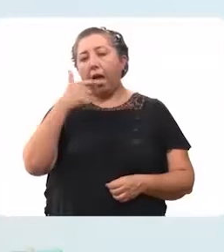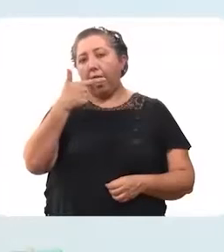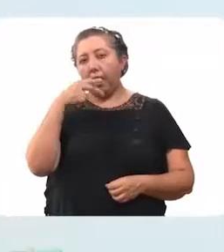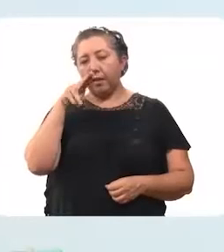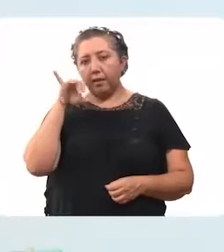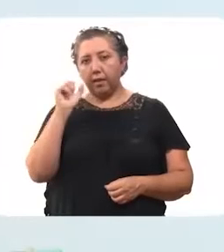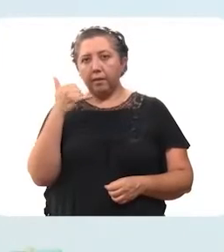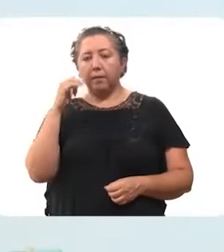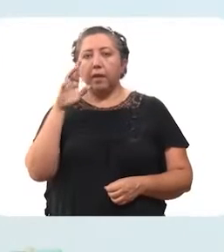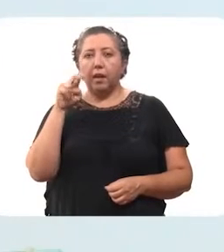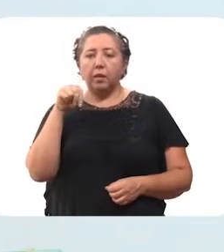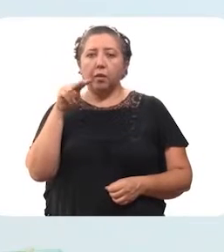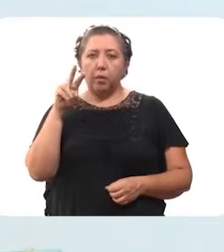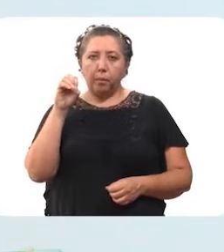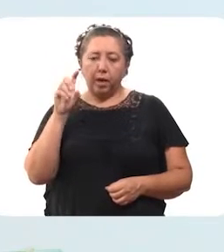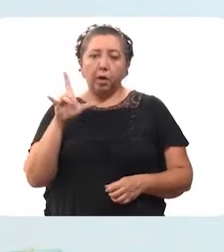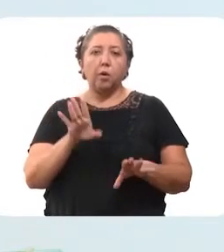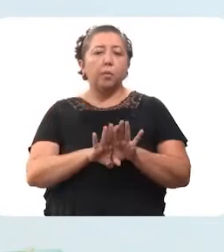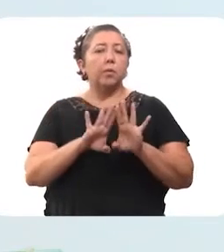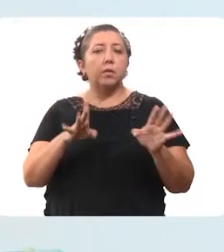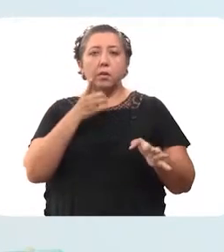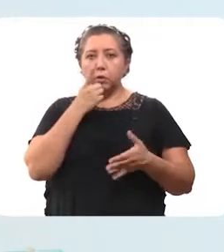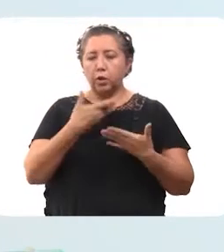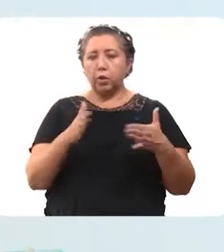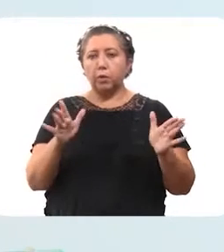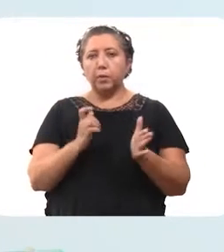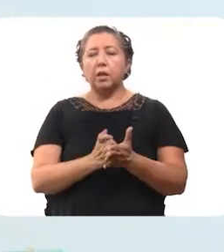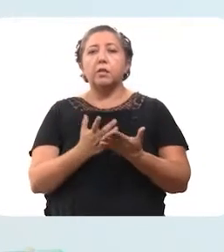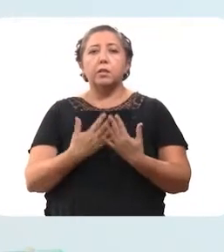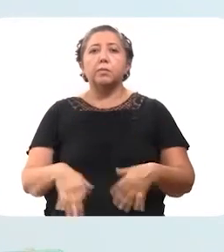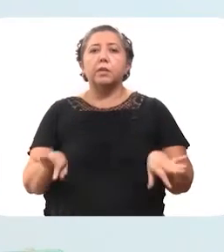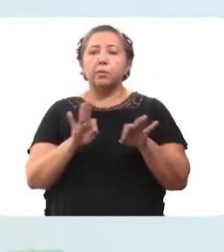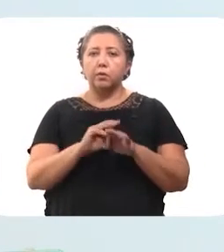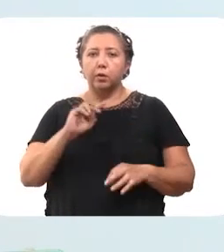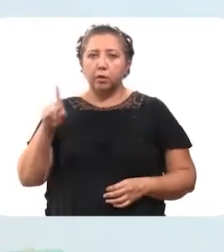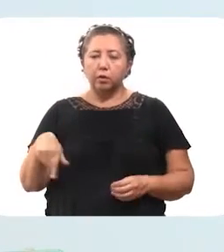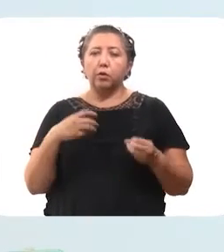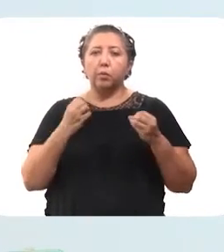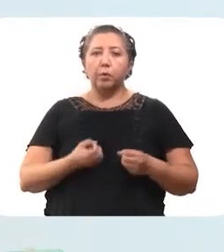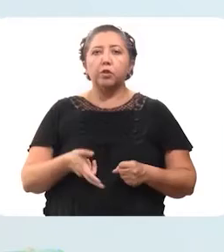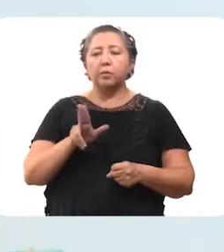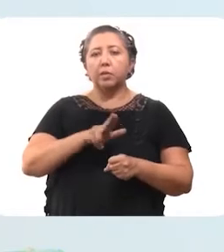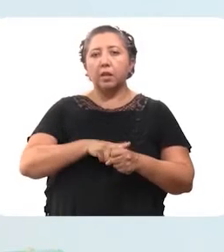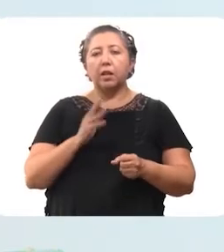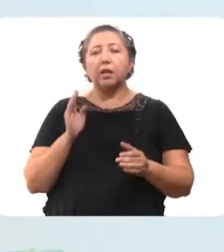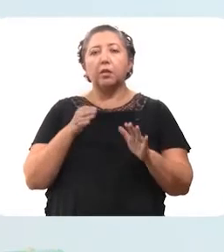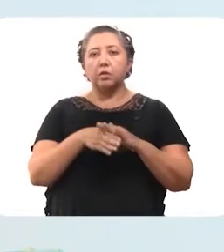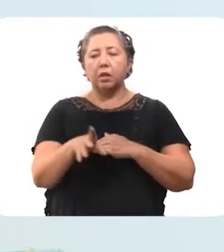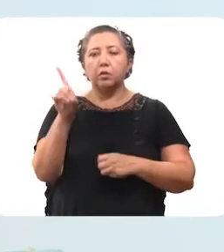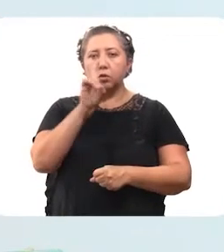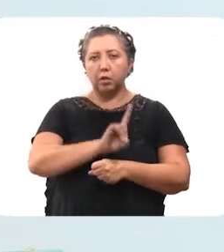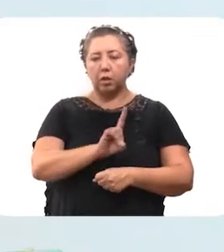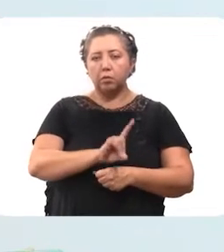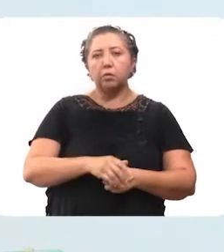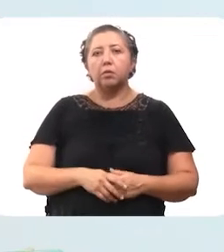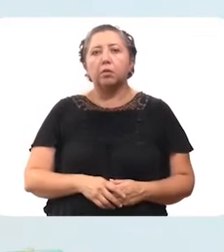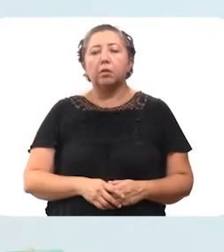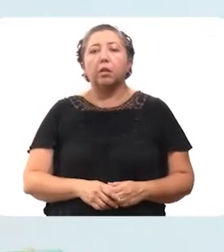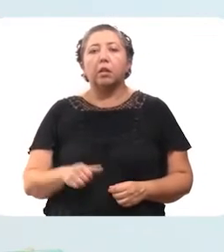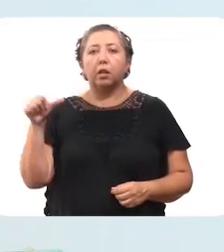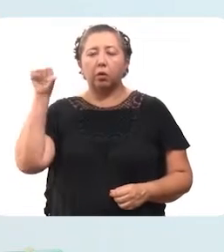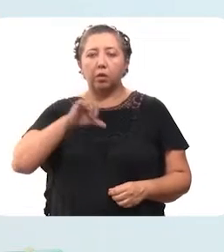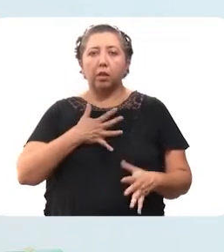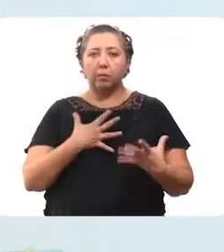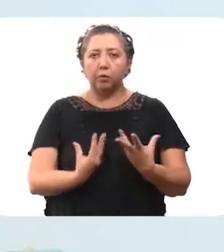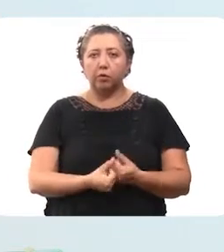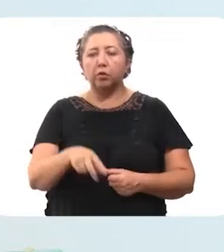Fernando Novelo. Como se ha señalado, en la reapertura económica los datos más importantes son la ocupación hospitalaria y los ingresos diarios.